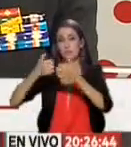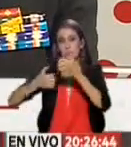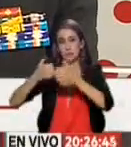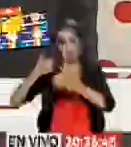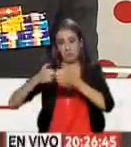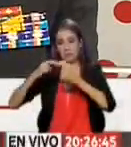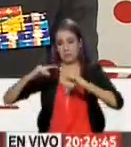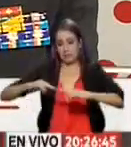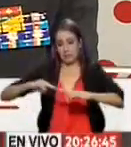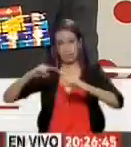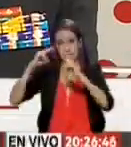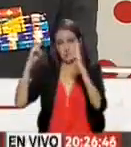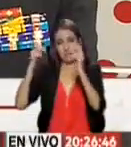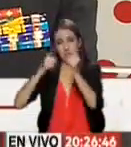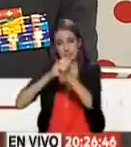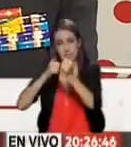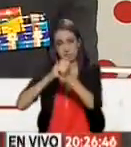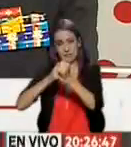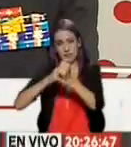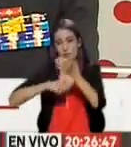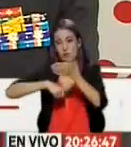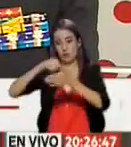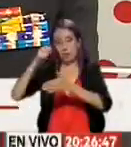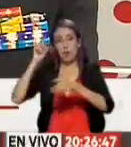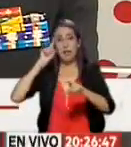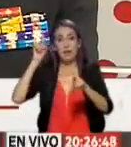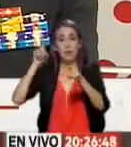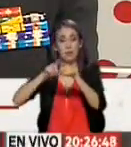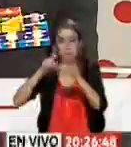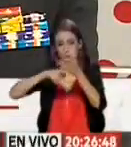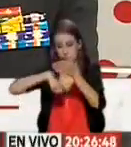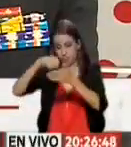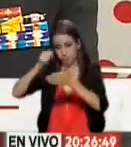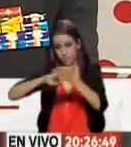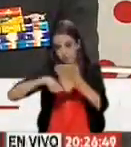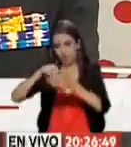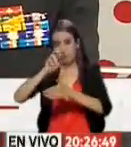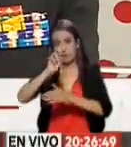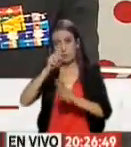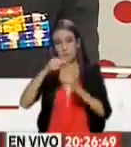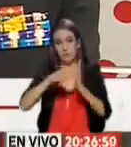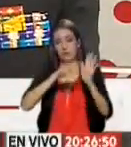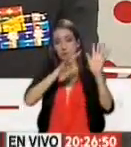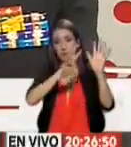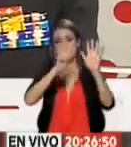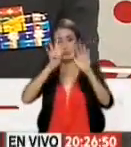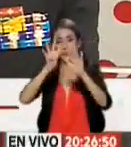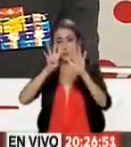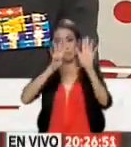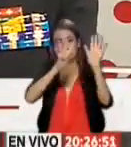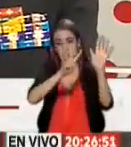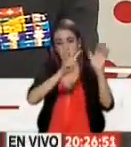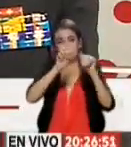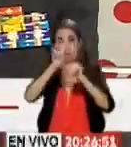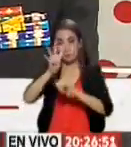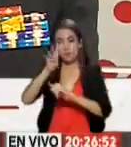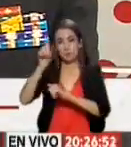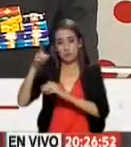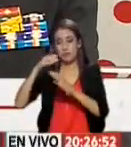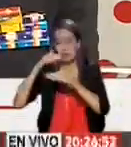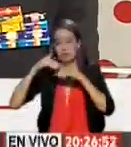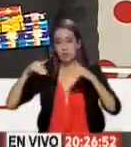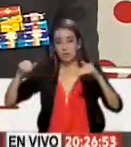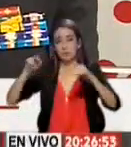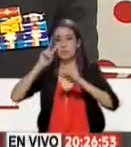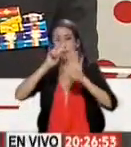limítrofe. Desde el protocolo de Río de Janeiro de 1941 que firmamos con los 78 kilómetros cuadrados